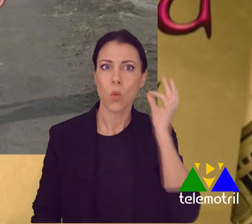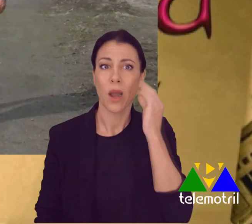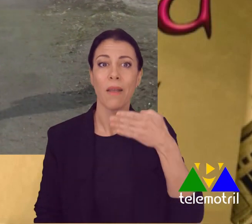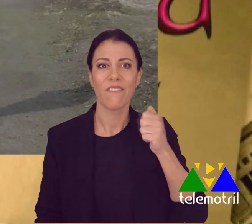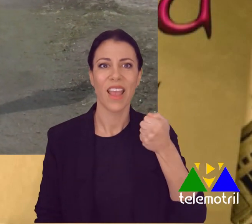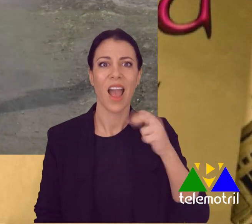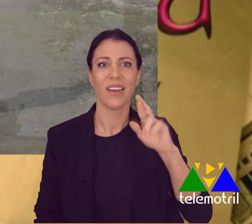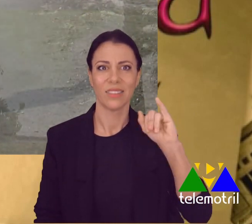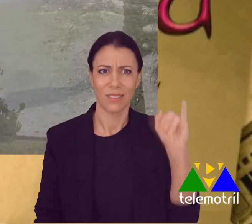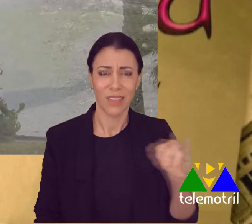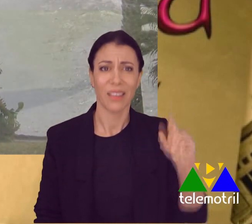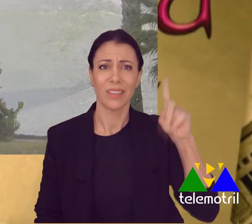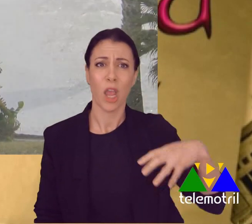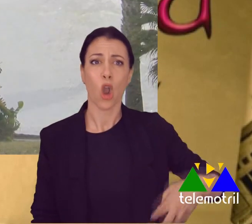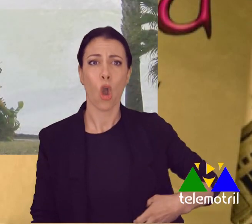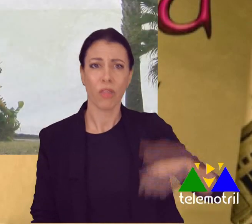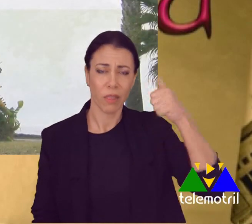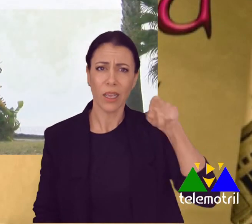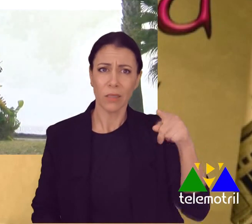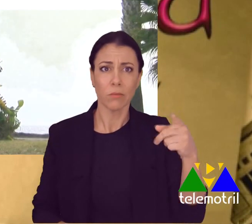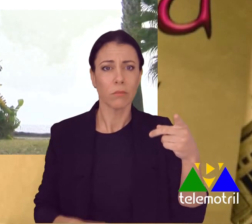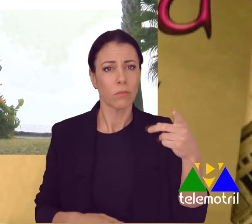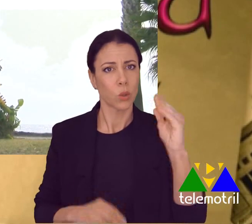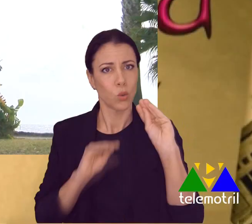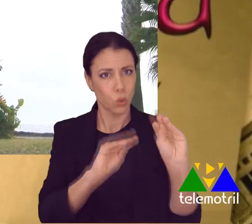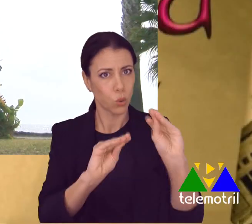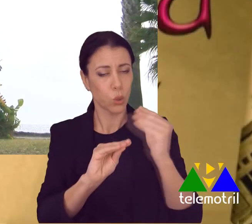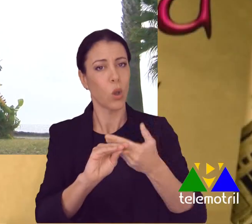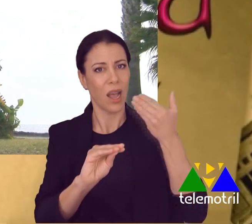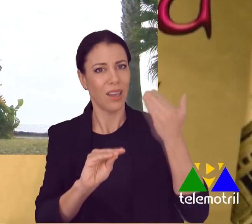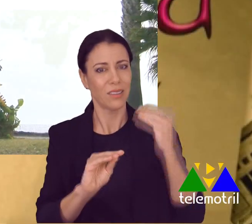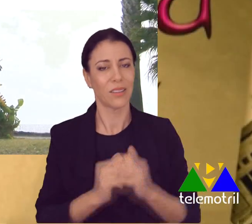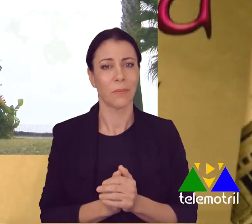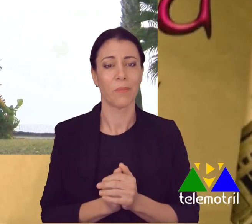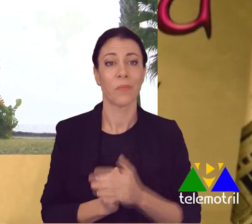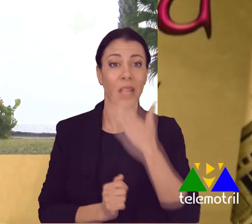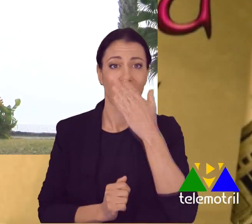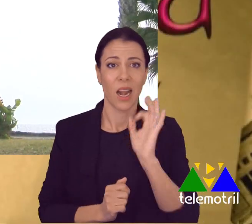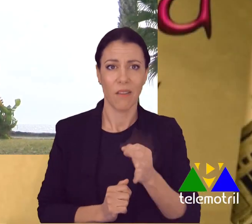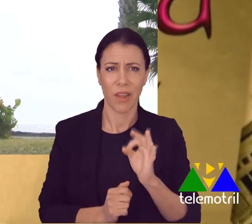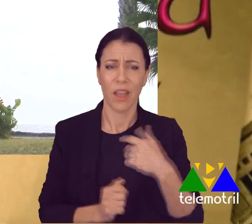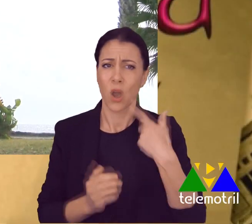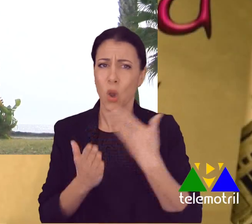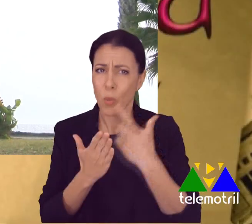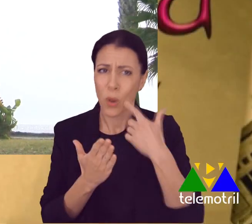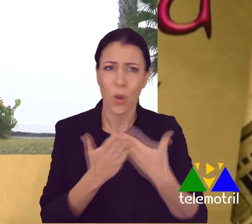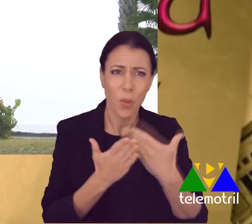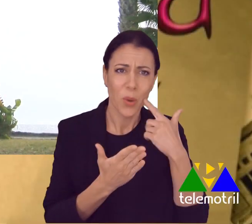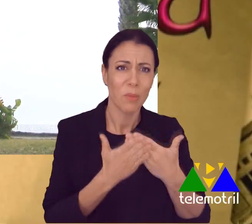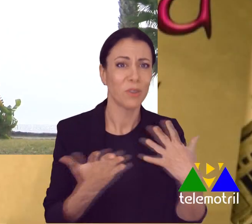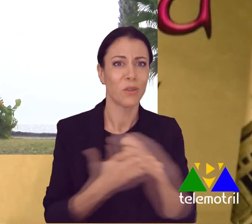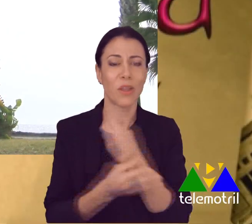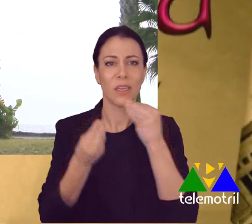los condes de Borno, ¿no? También, esto también era de ellos, ¿no? Claro que sí. La verdad es que vamos comprobando toda esa historia y,